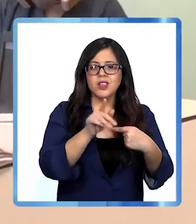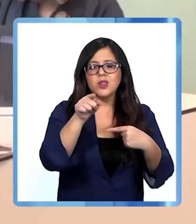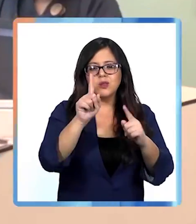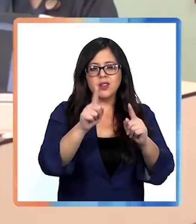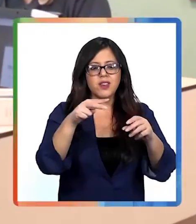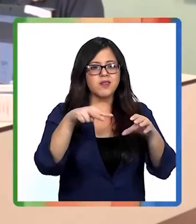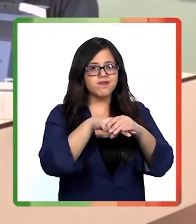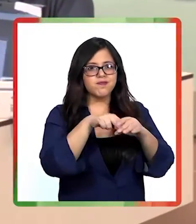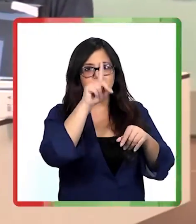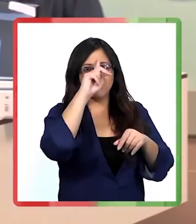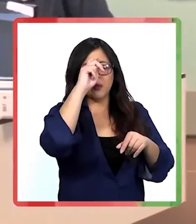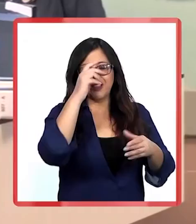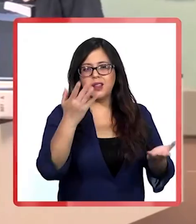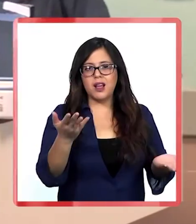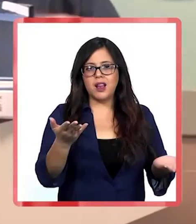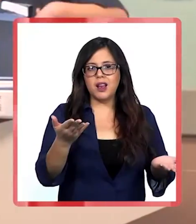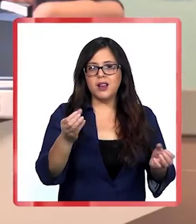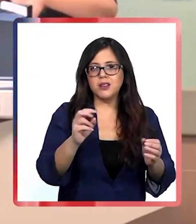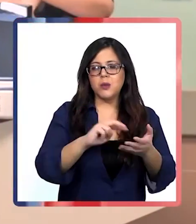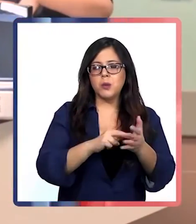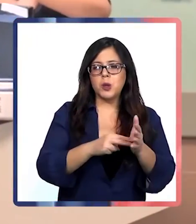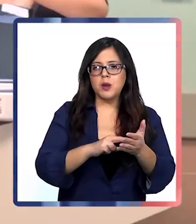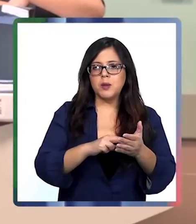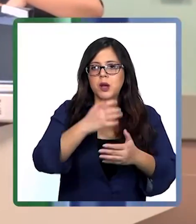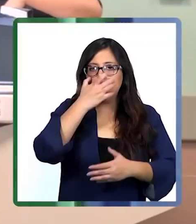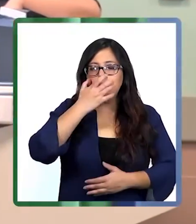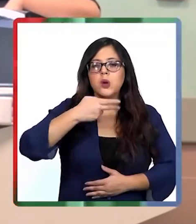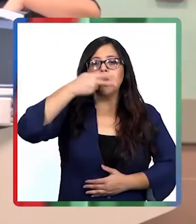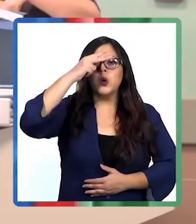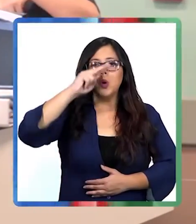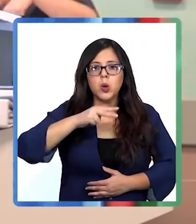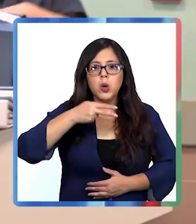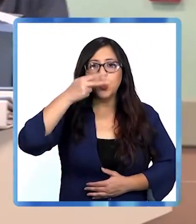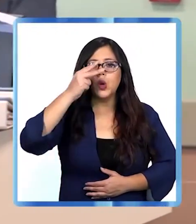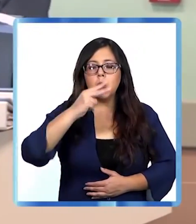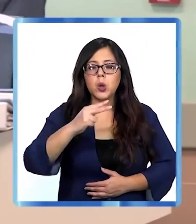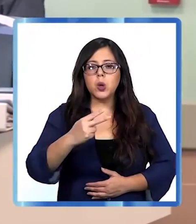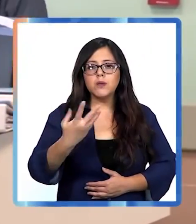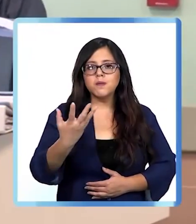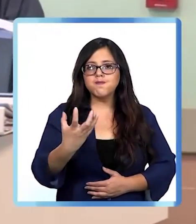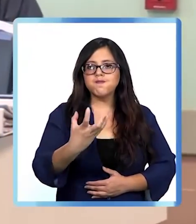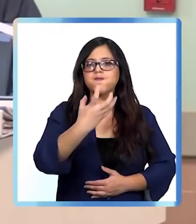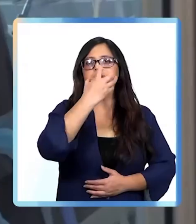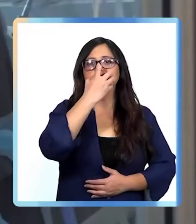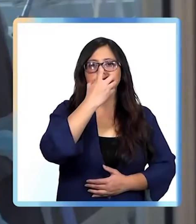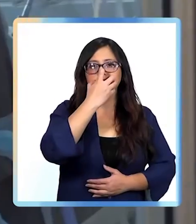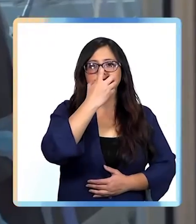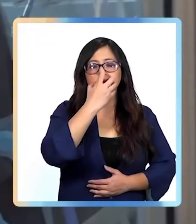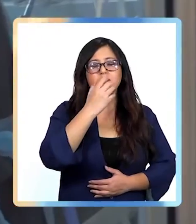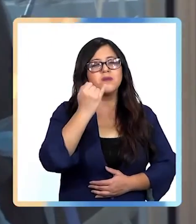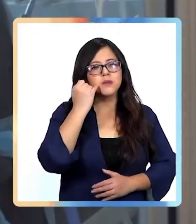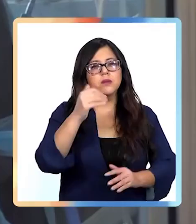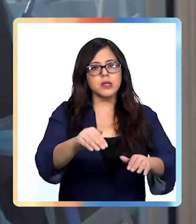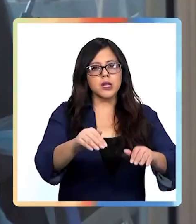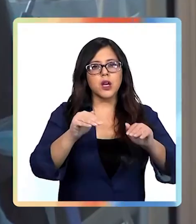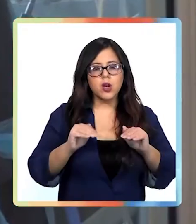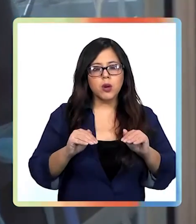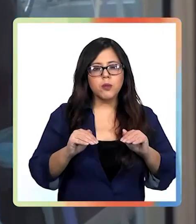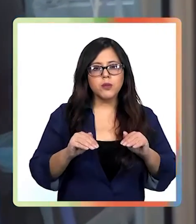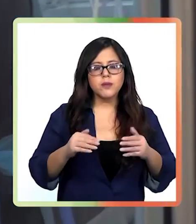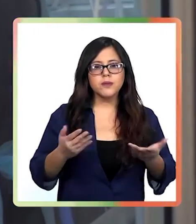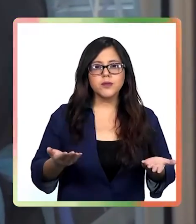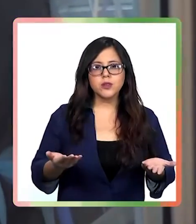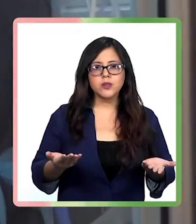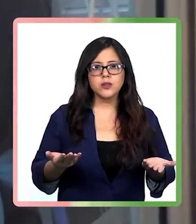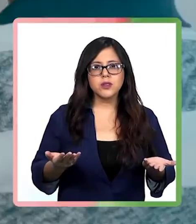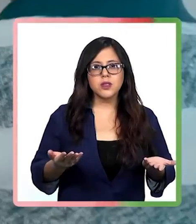que hospitalizarlo y tiene problemas de oxigenación y hay que intubarlo, es bastante más incómodo. Entonces,